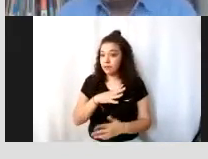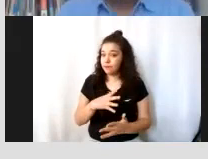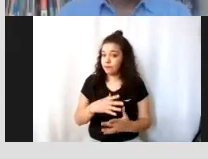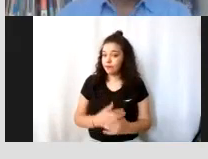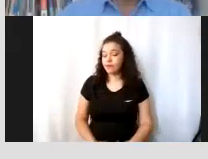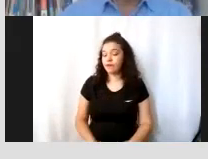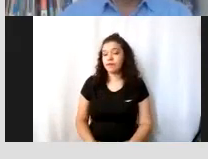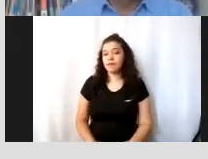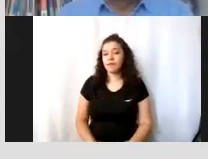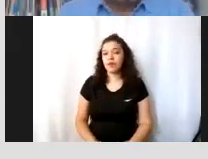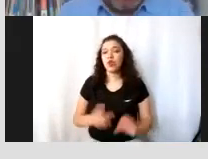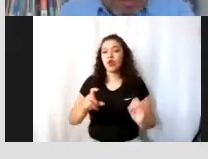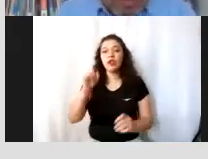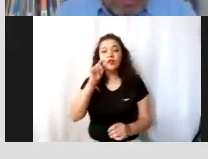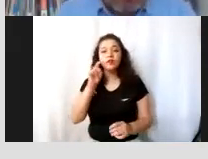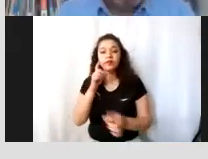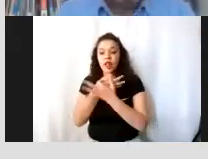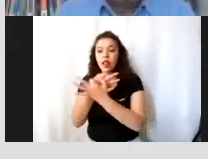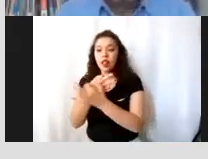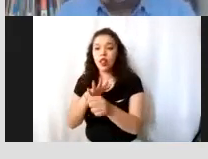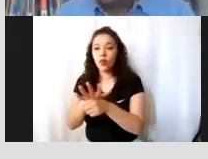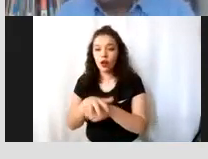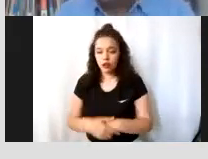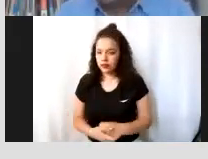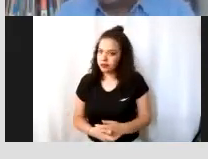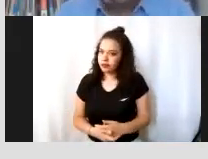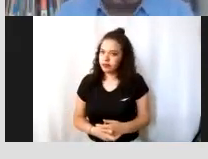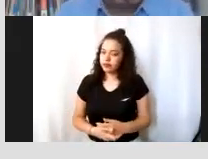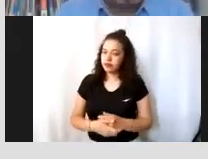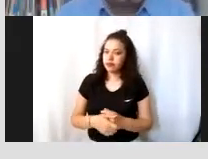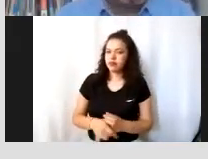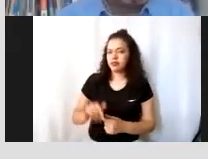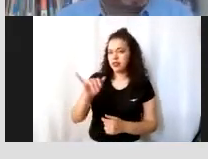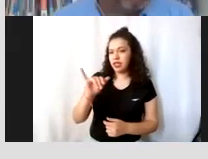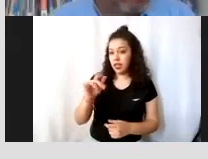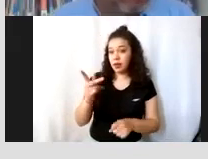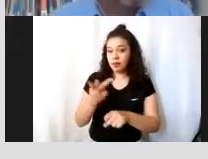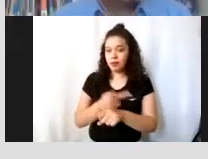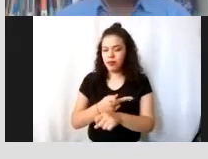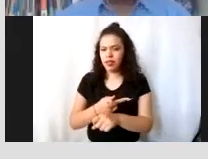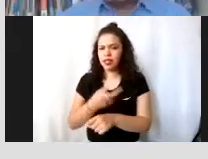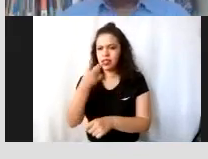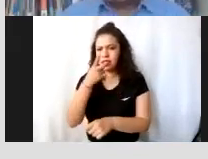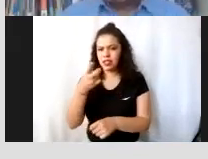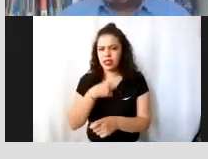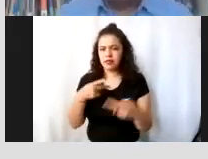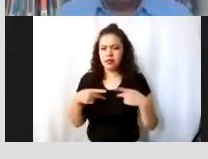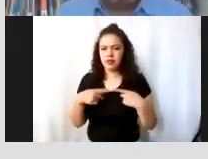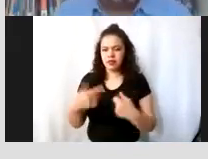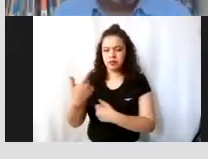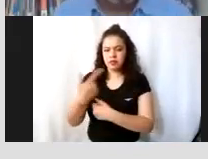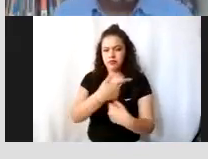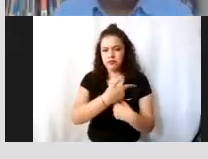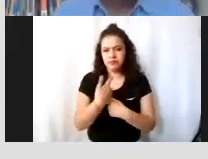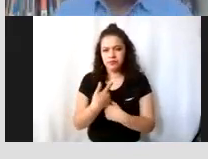O de preferencia sexual. Es así, no les estoy pidiendo que me digan, que me hagan identificarle a las personas. Ayer ya vimos el principio